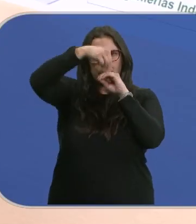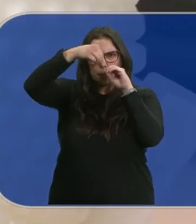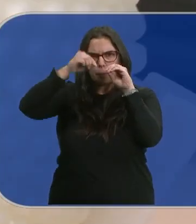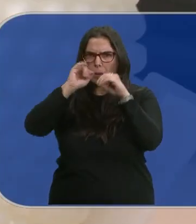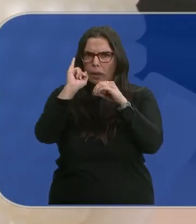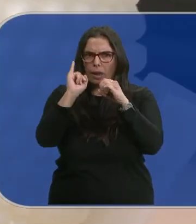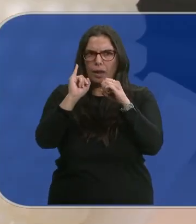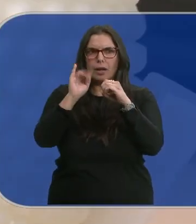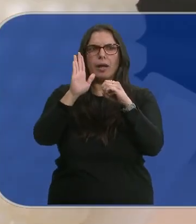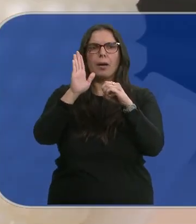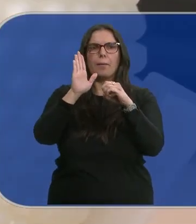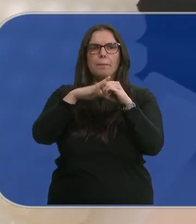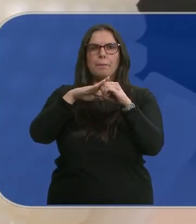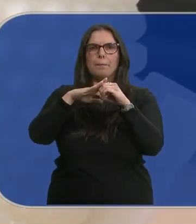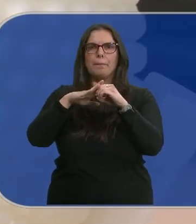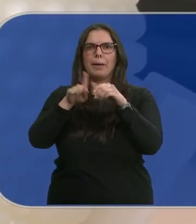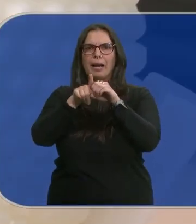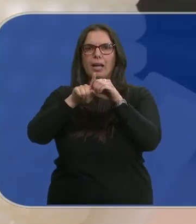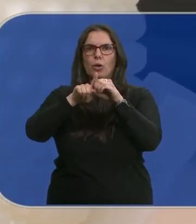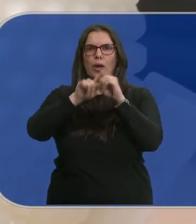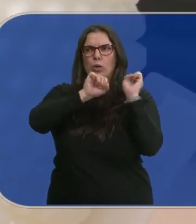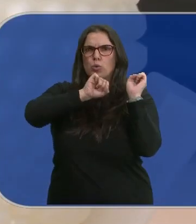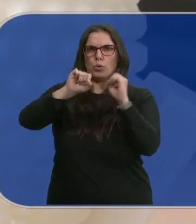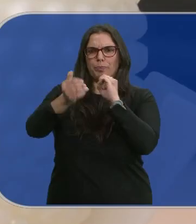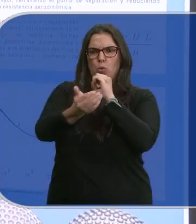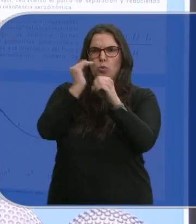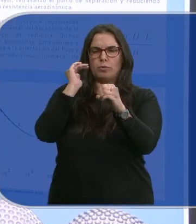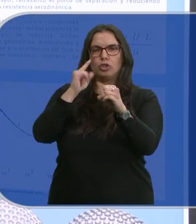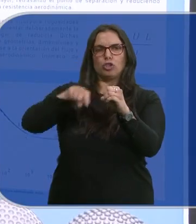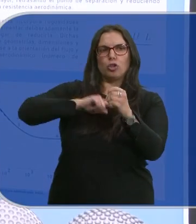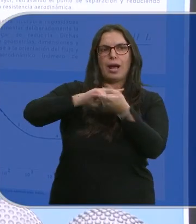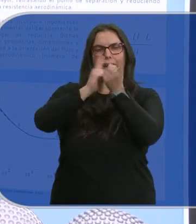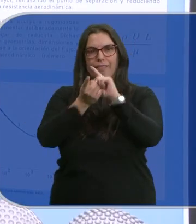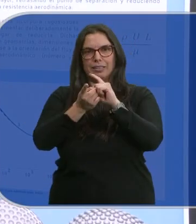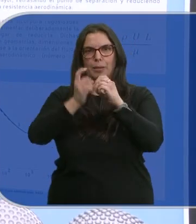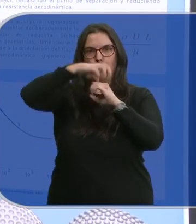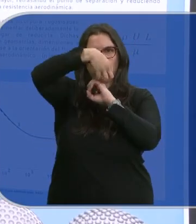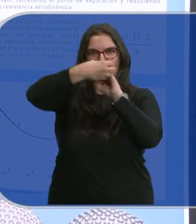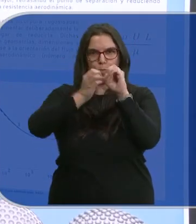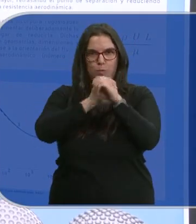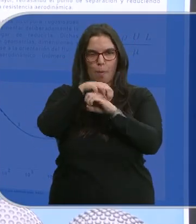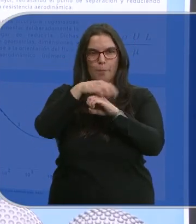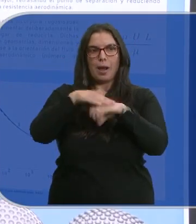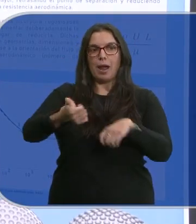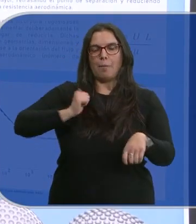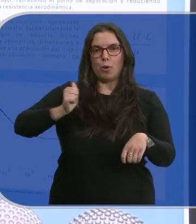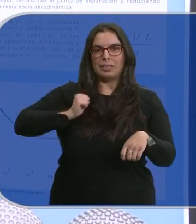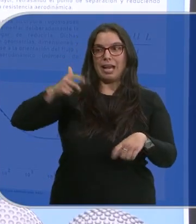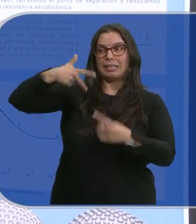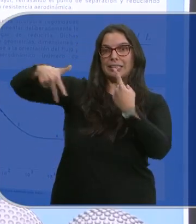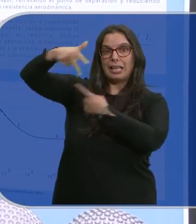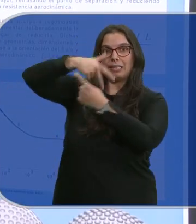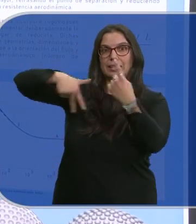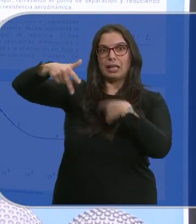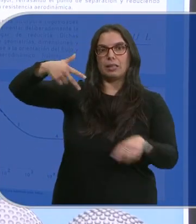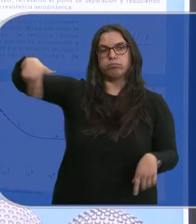para que disminuya la resistencia aerodinámica. Nosotros queremos hacer lo contrario. Esto serviría sobre todo para aprovechar satélites que se